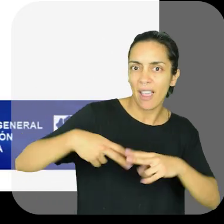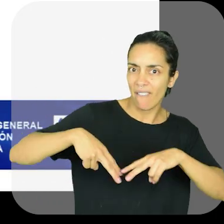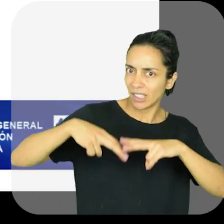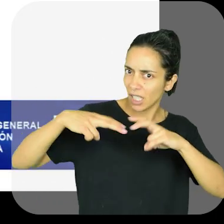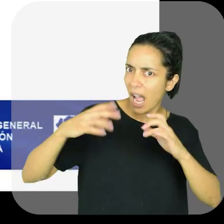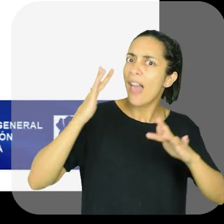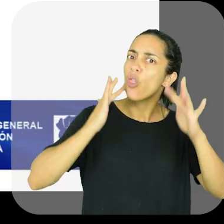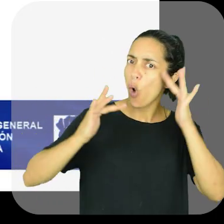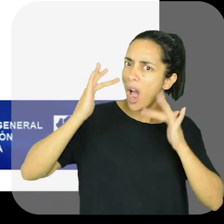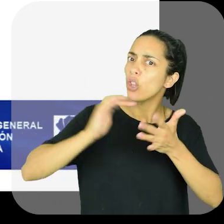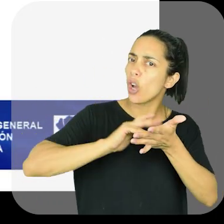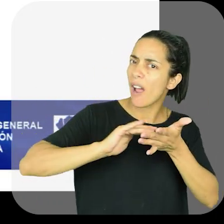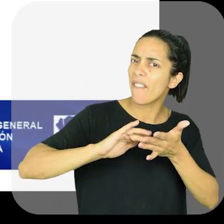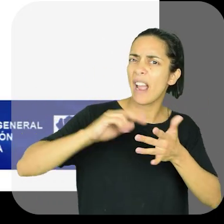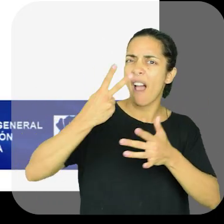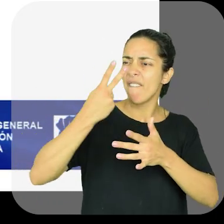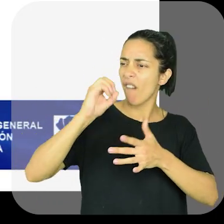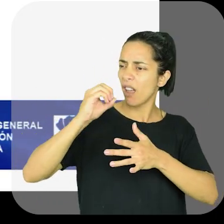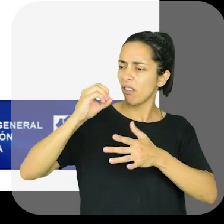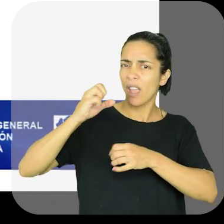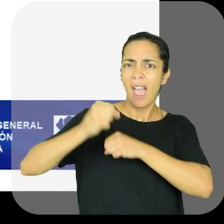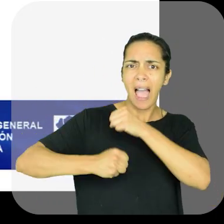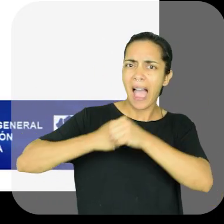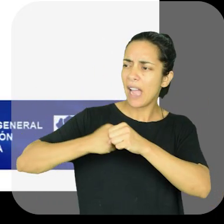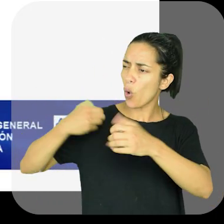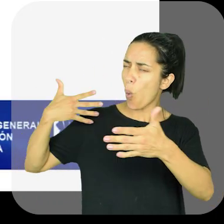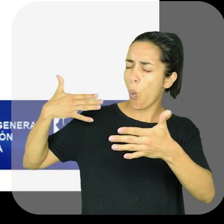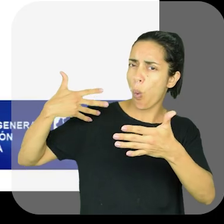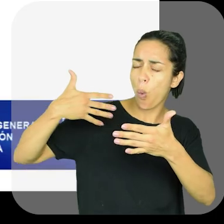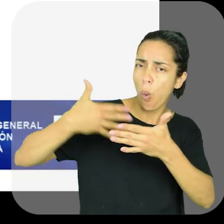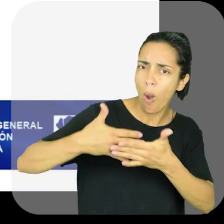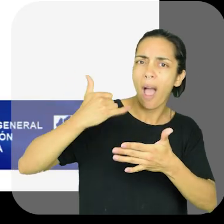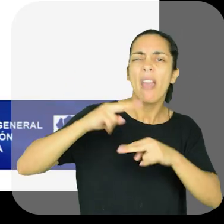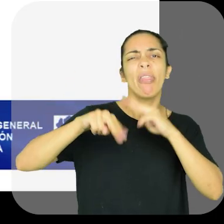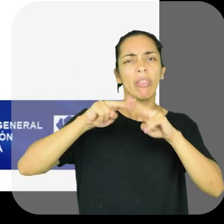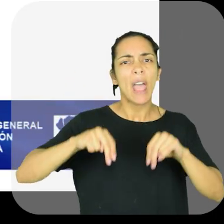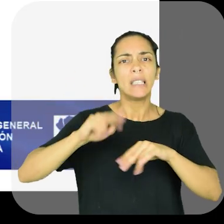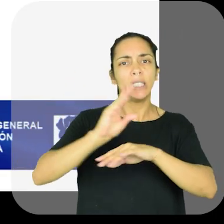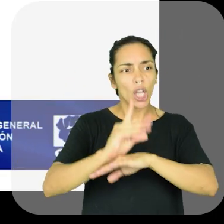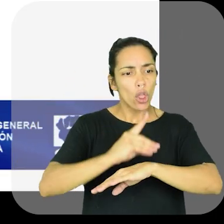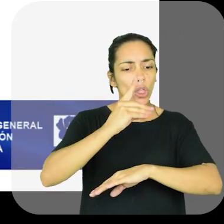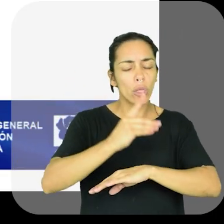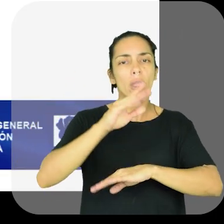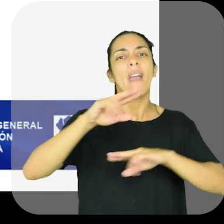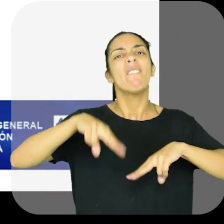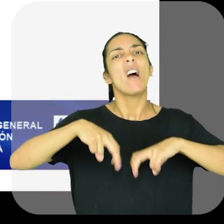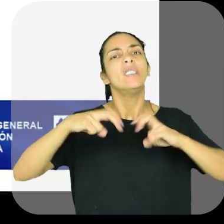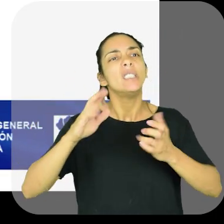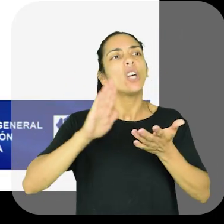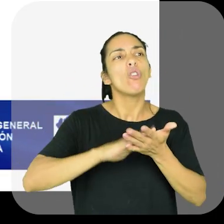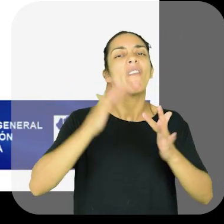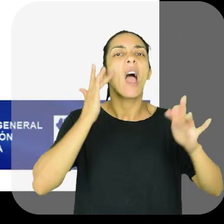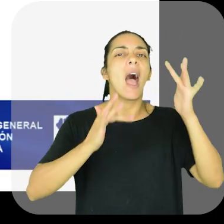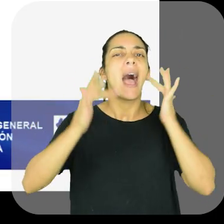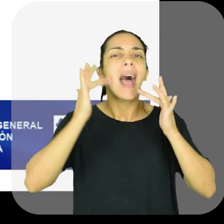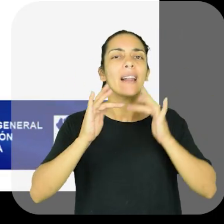hace más de 20 años. Hace más de 20 años existen tesis doctorales que han investigado a partir de la ortografía, que es un juego